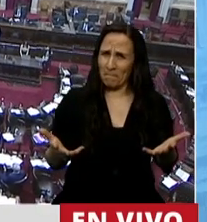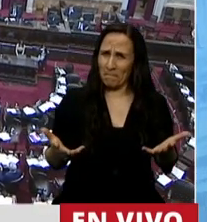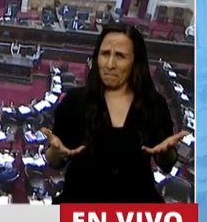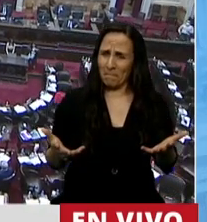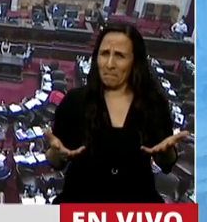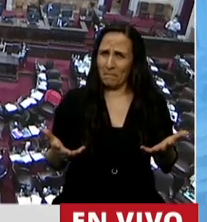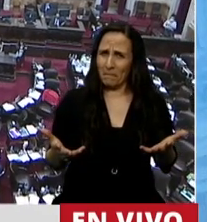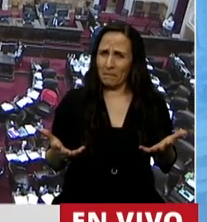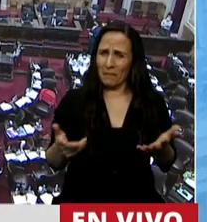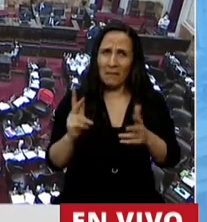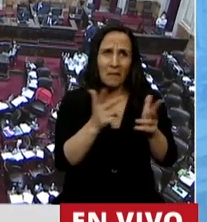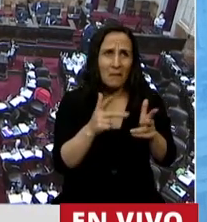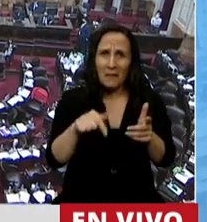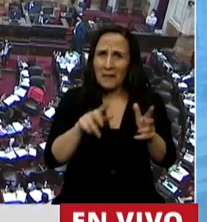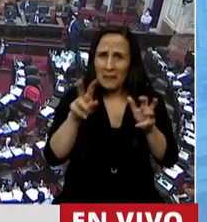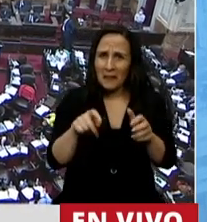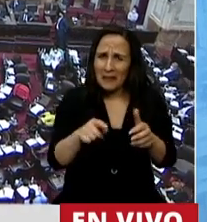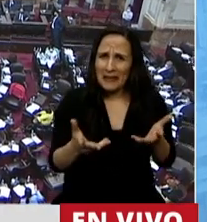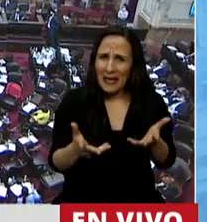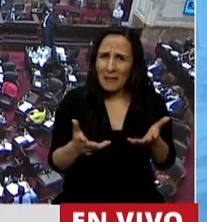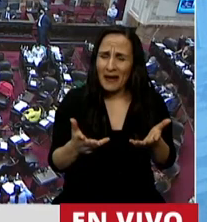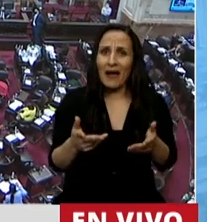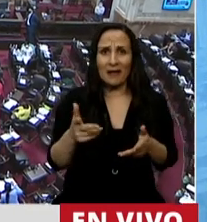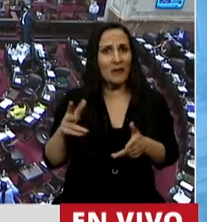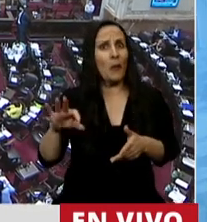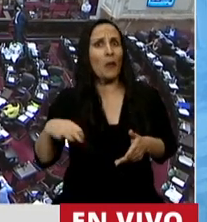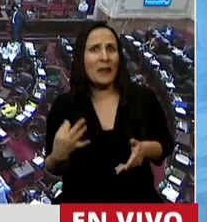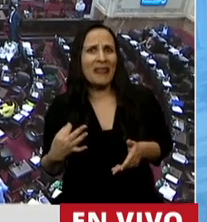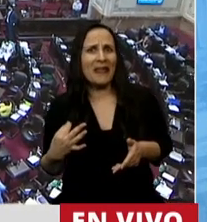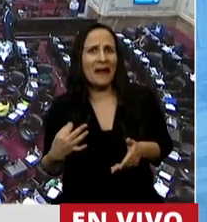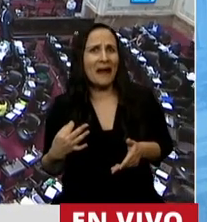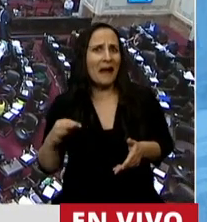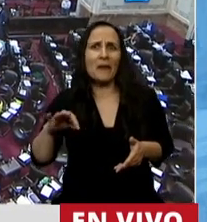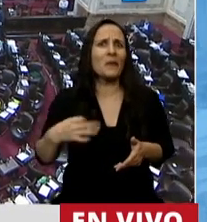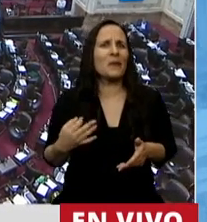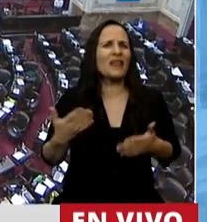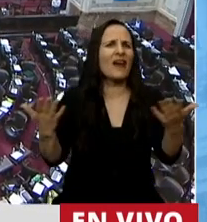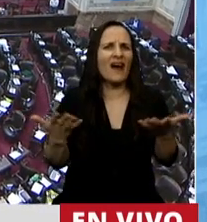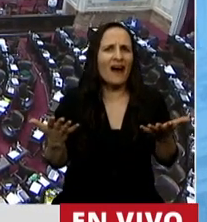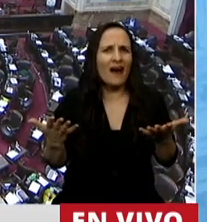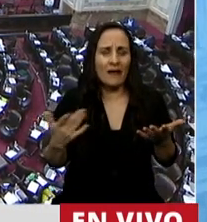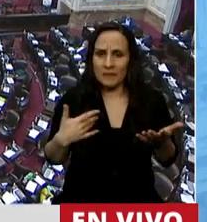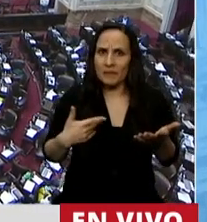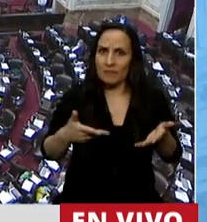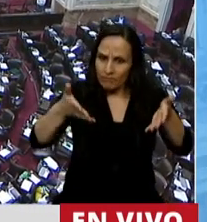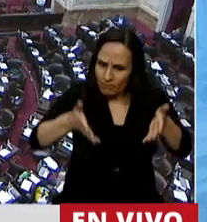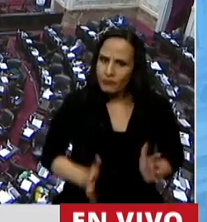plantea este tema, la vida de un ser. Cuando venimos al